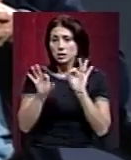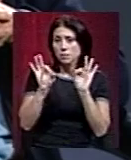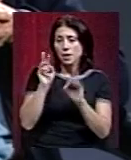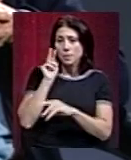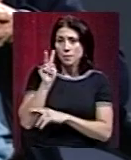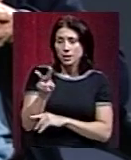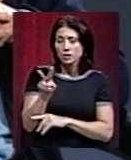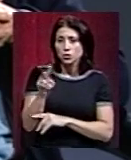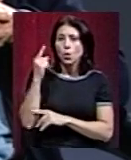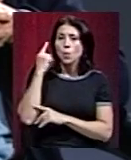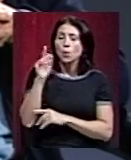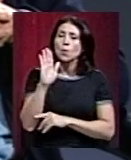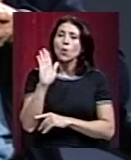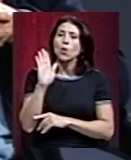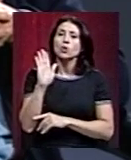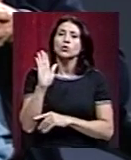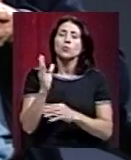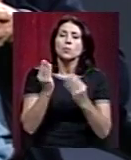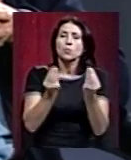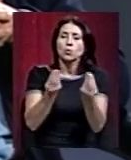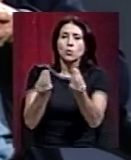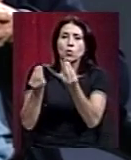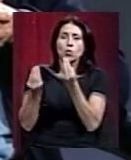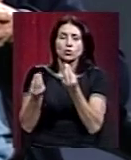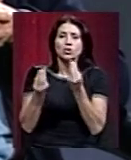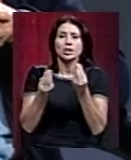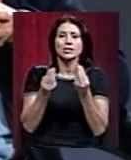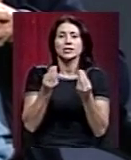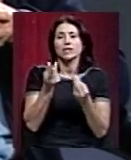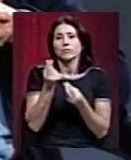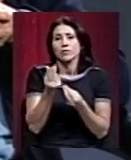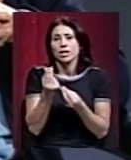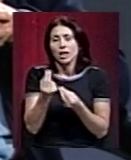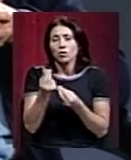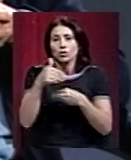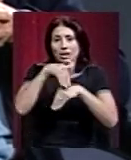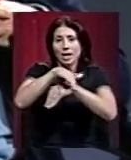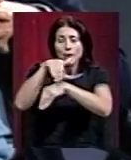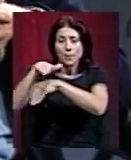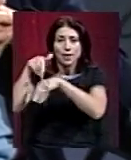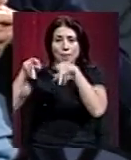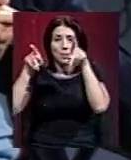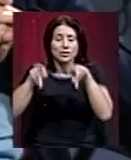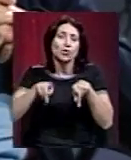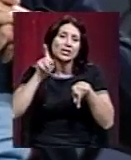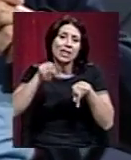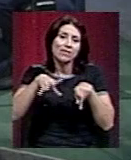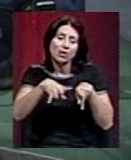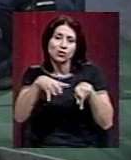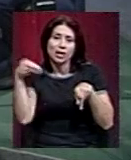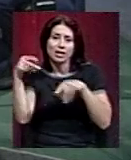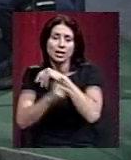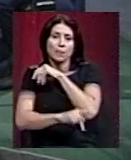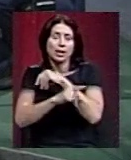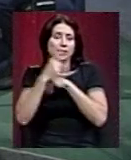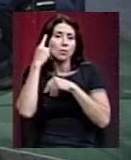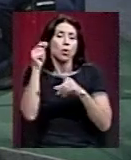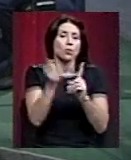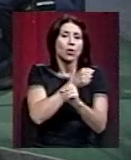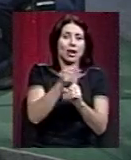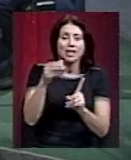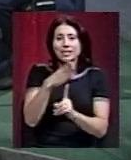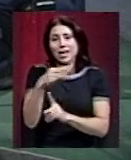las grandes cantidades de remesas que envían los que han tenido que irse por la violencia y el desempleo, pero por